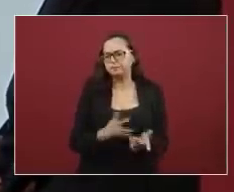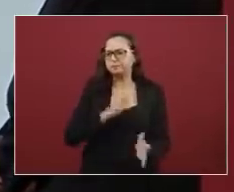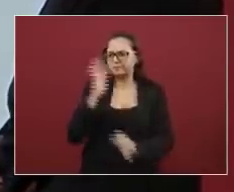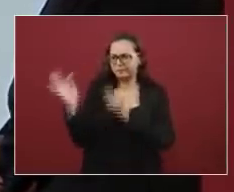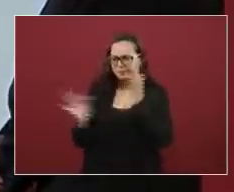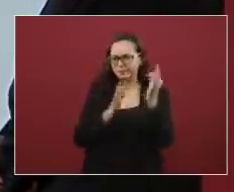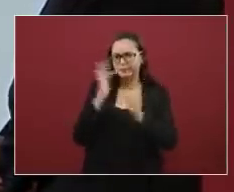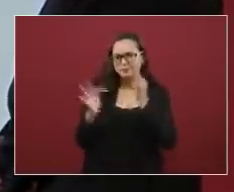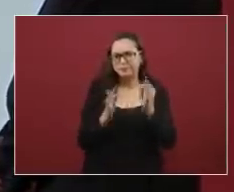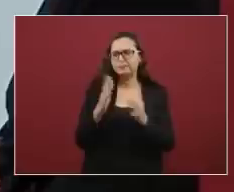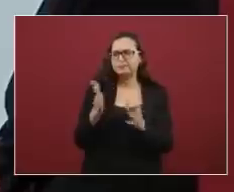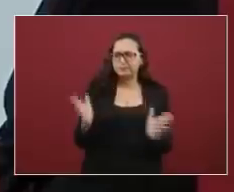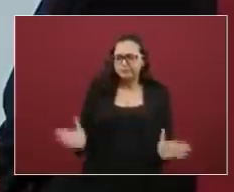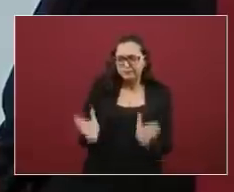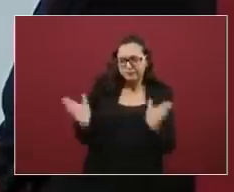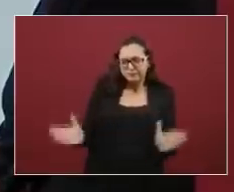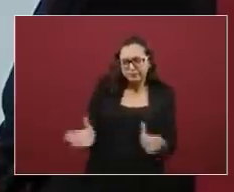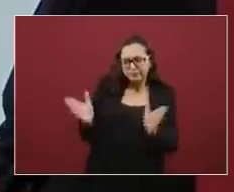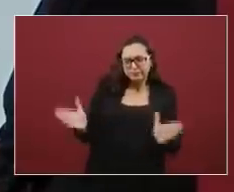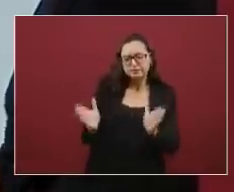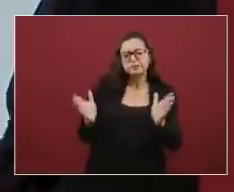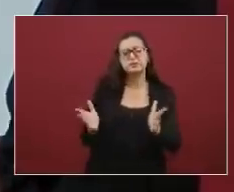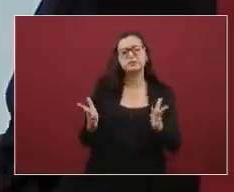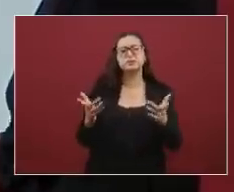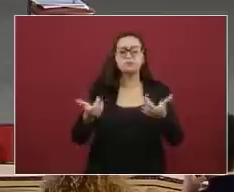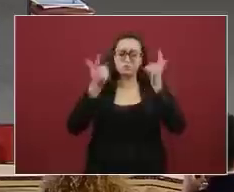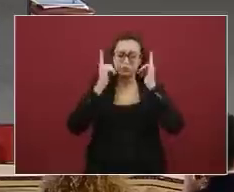que aquí estamos apostándole a la